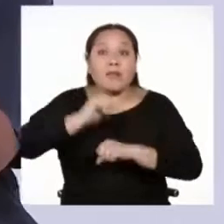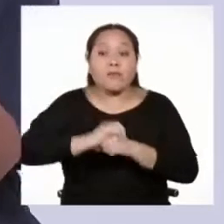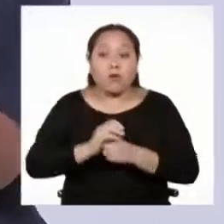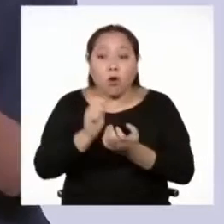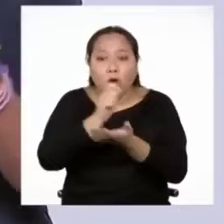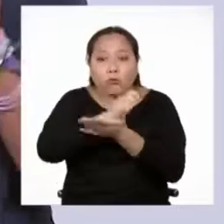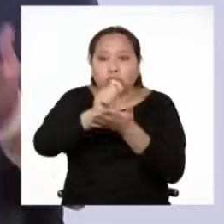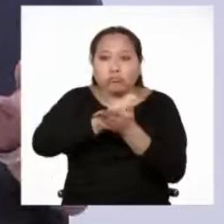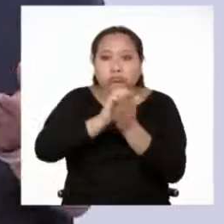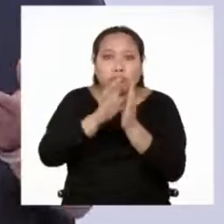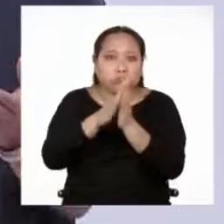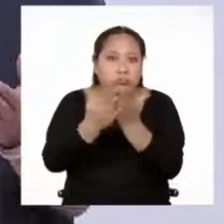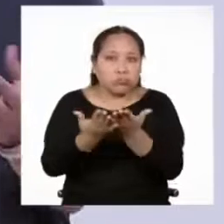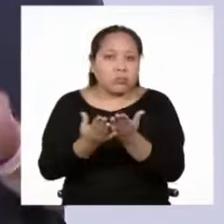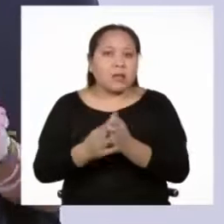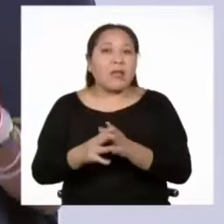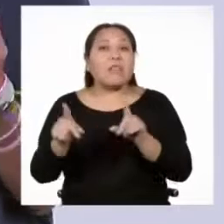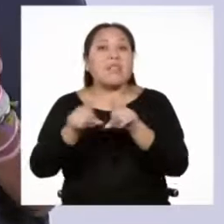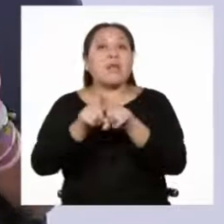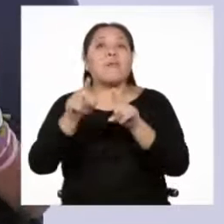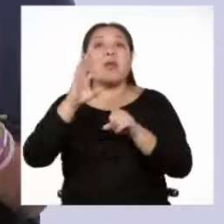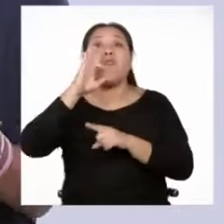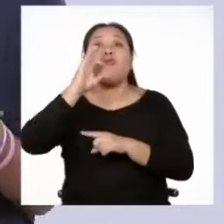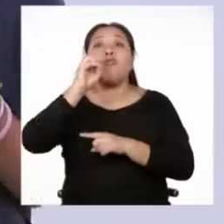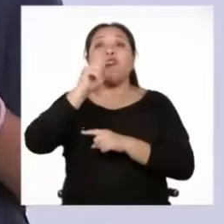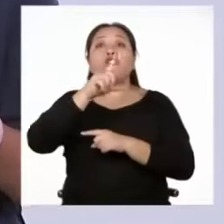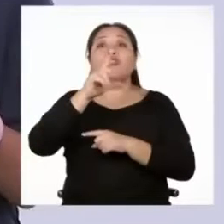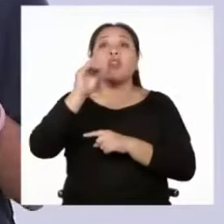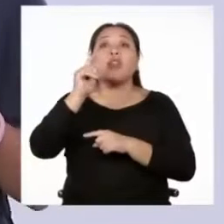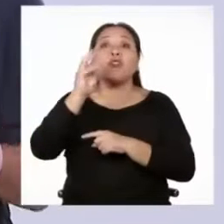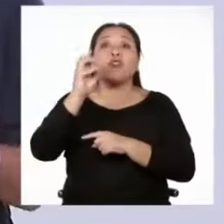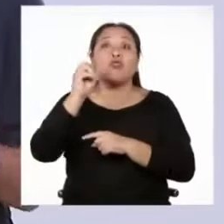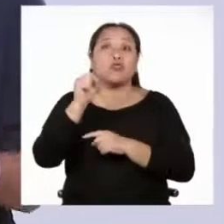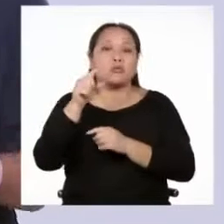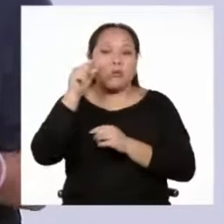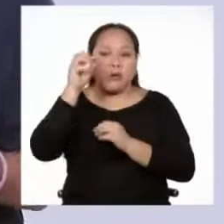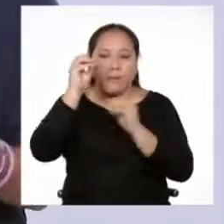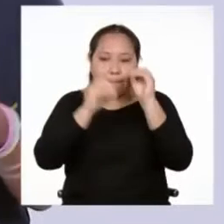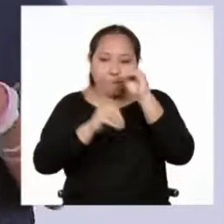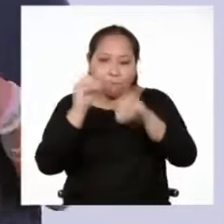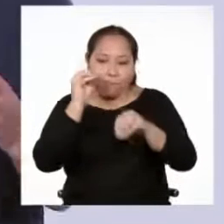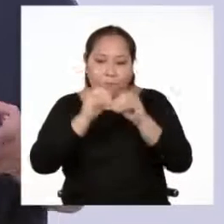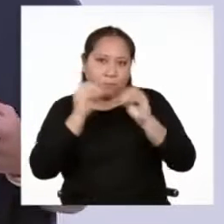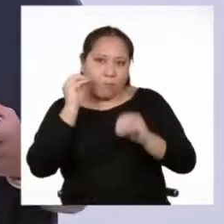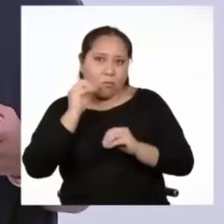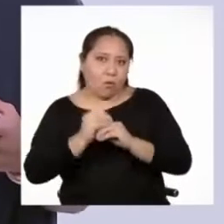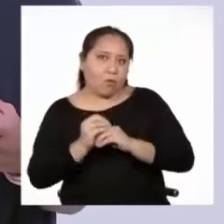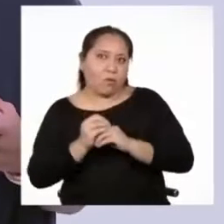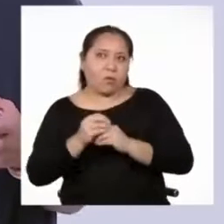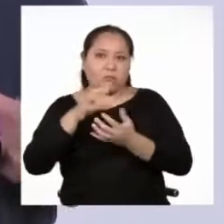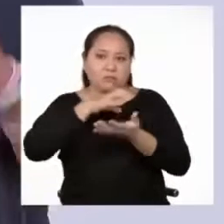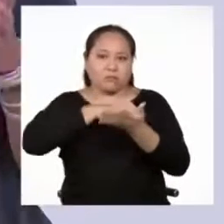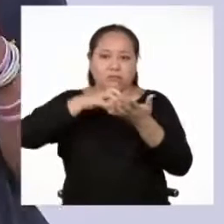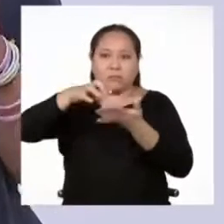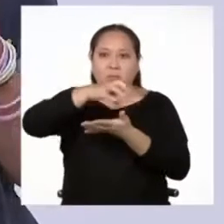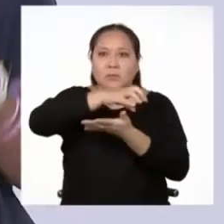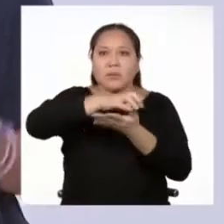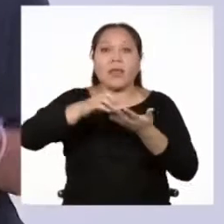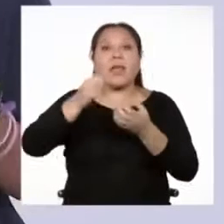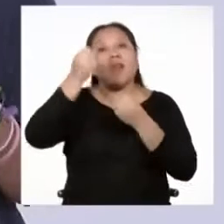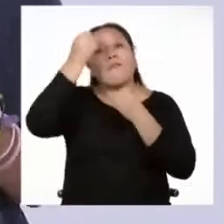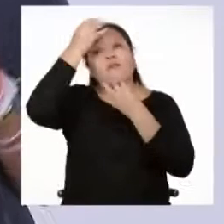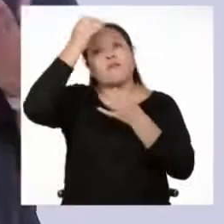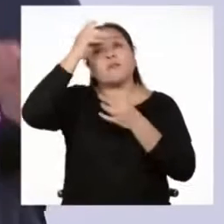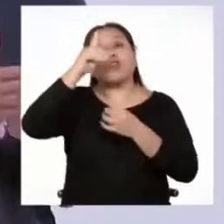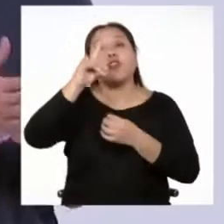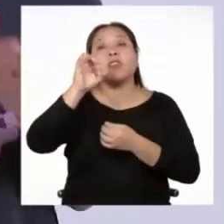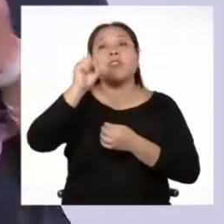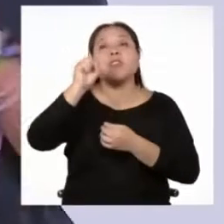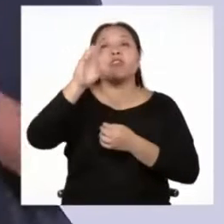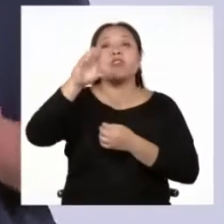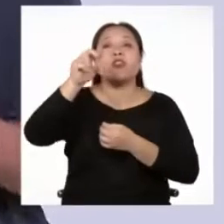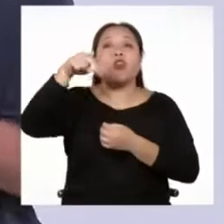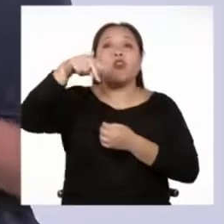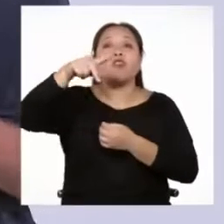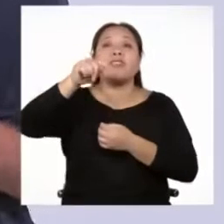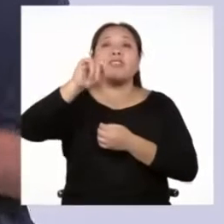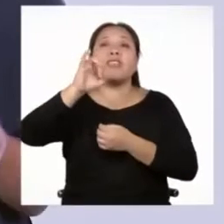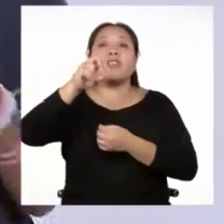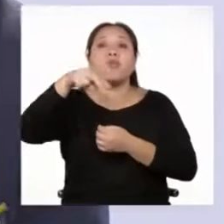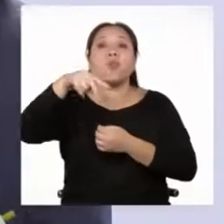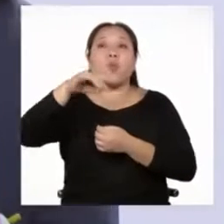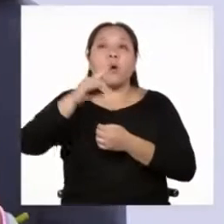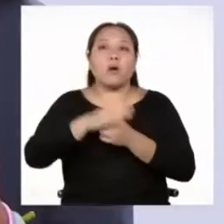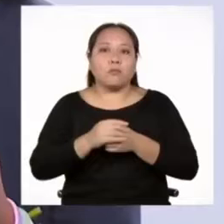También hemos visto los folletos, que son textos que contienen información de manera discontinua. es decir, combinan imágenes y